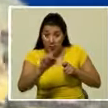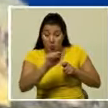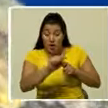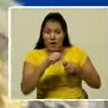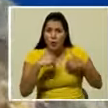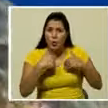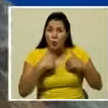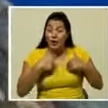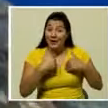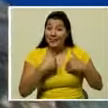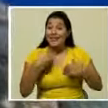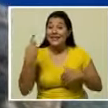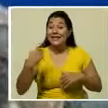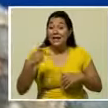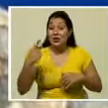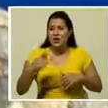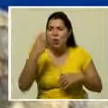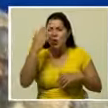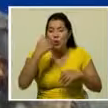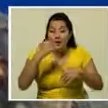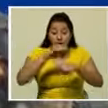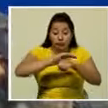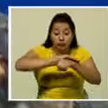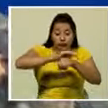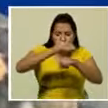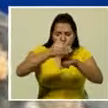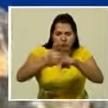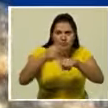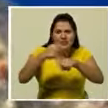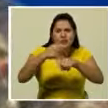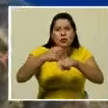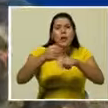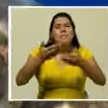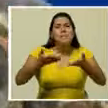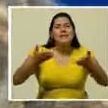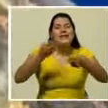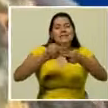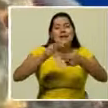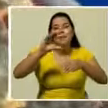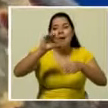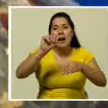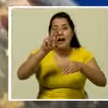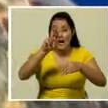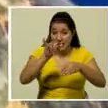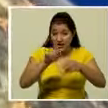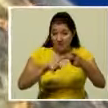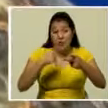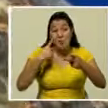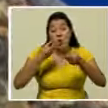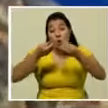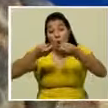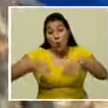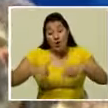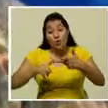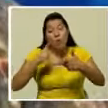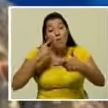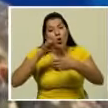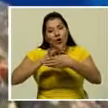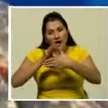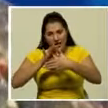especie amenazada por el carey de su caparazón, sus huevos y su carne. Anida junto a otras tortugas marinas entre abril